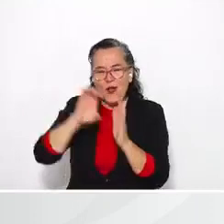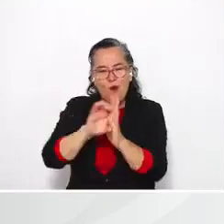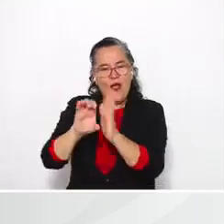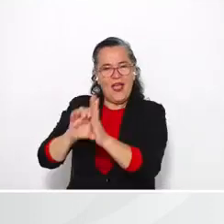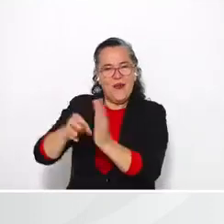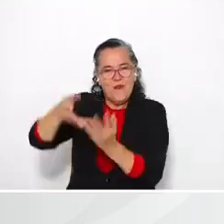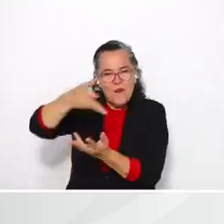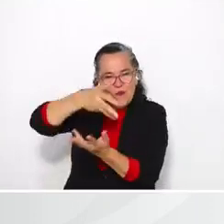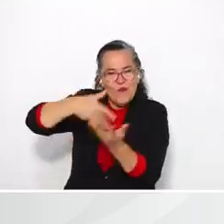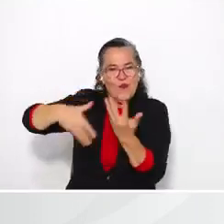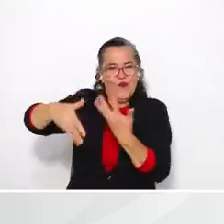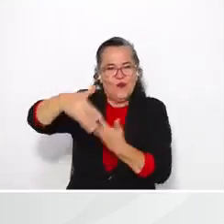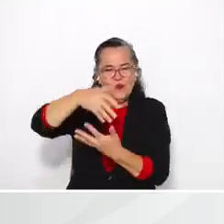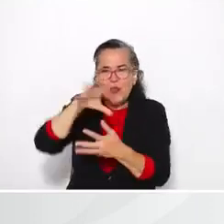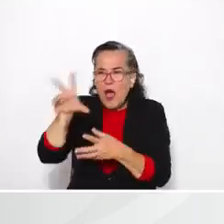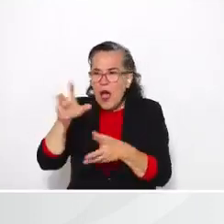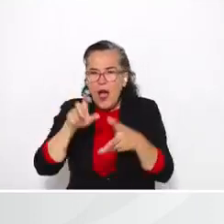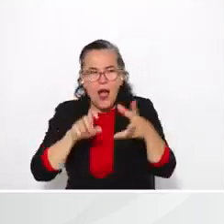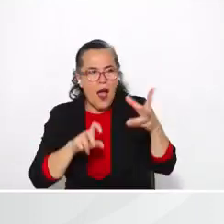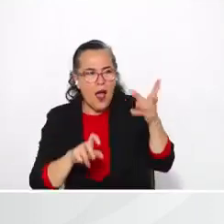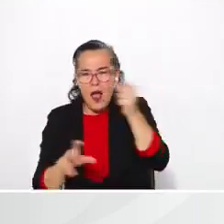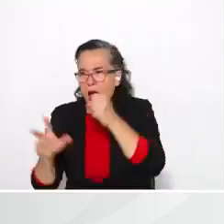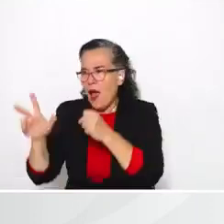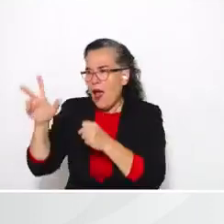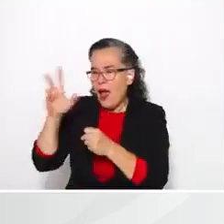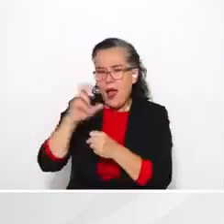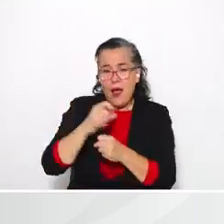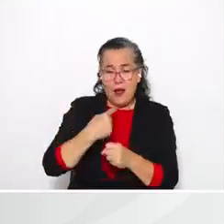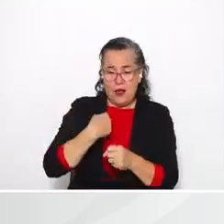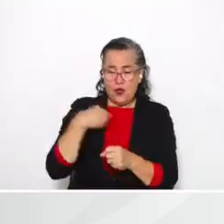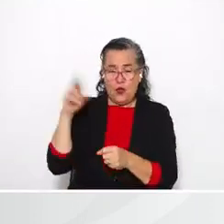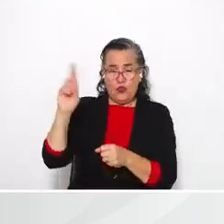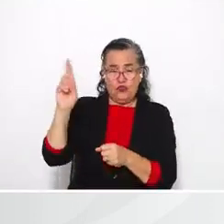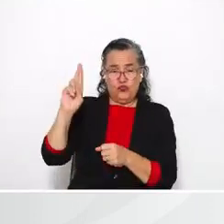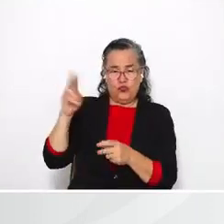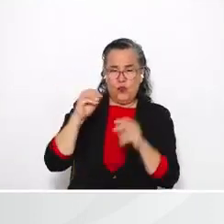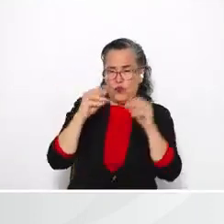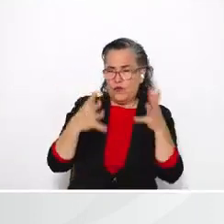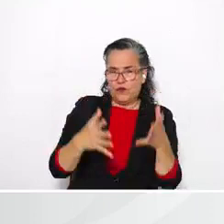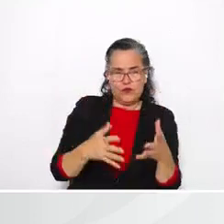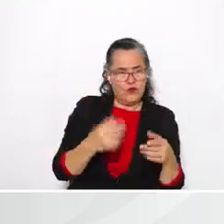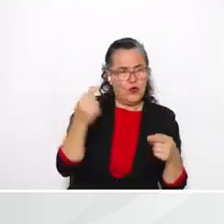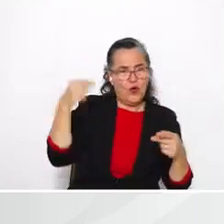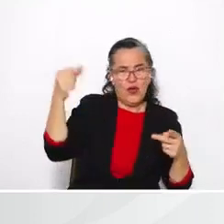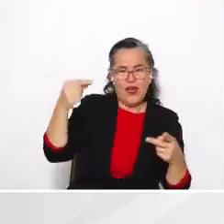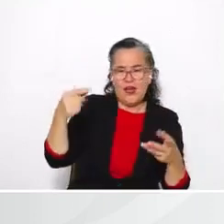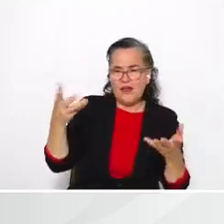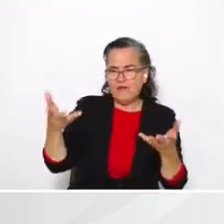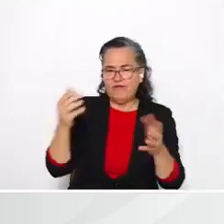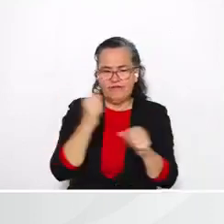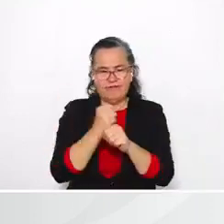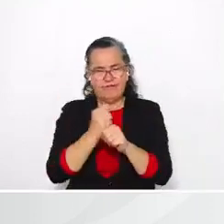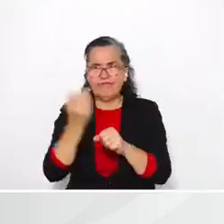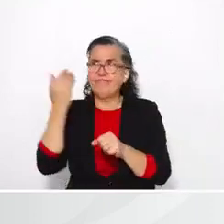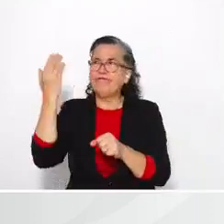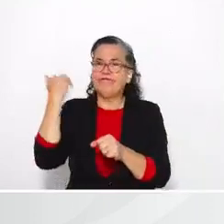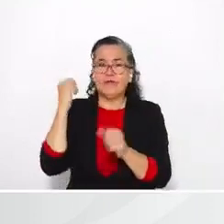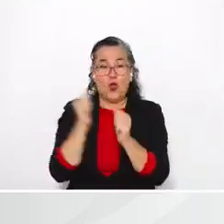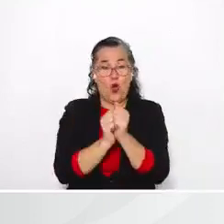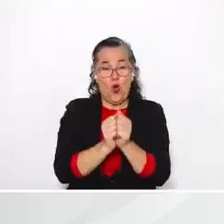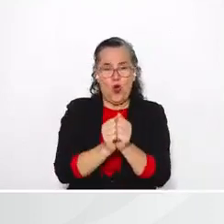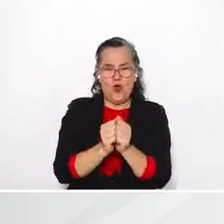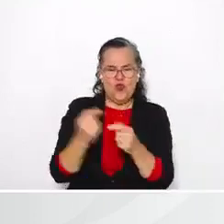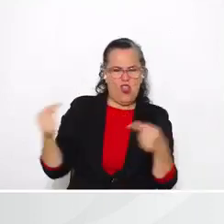ejemplos. Y si yo, como rector, o X como profesor, Gerardo, que trabajaba conmigo,